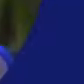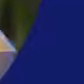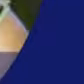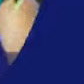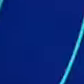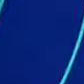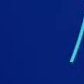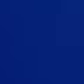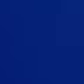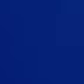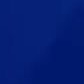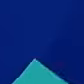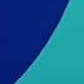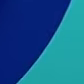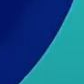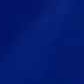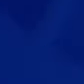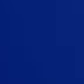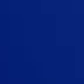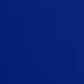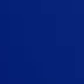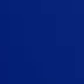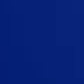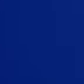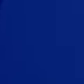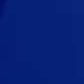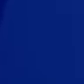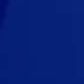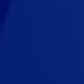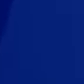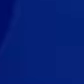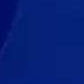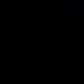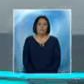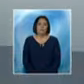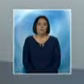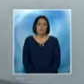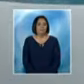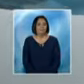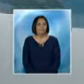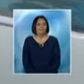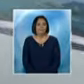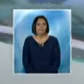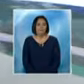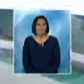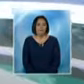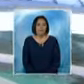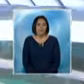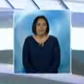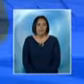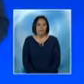Despacito, quiero desnudarte a besos despacito. Firmo en las paredes de tu laberinto.